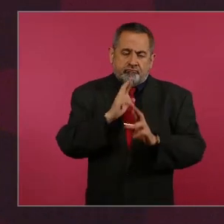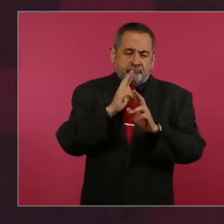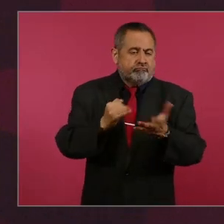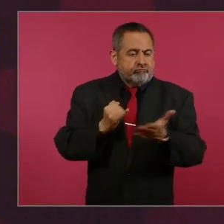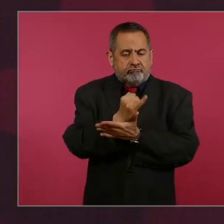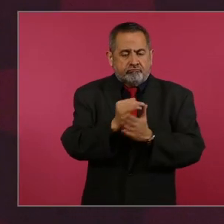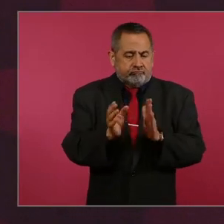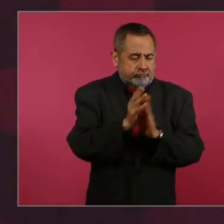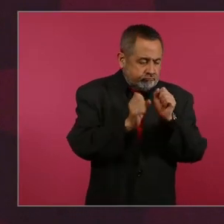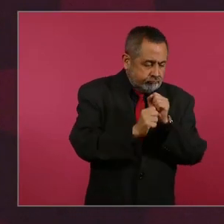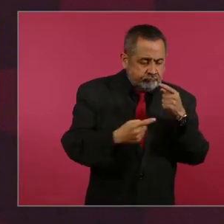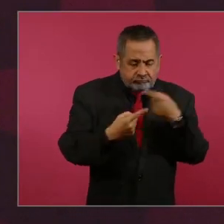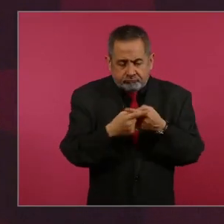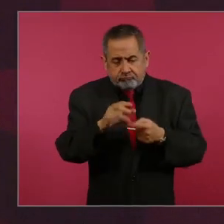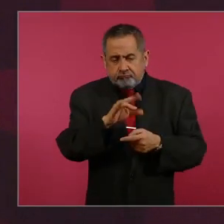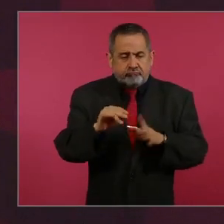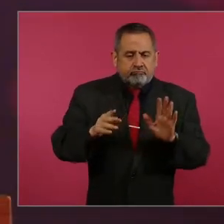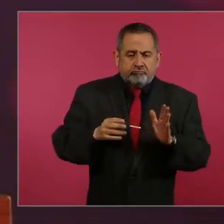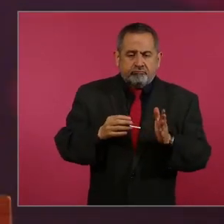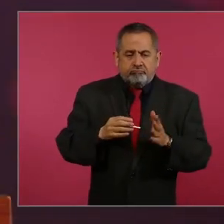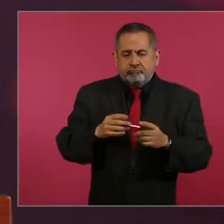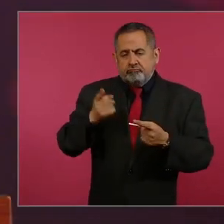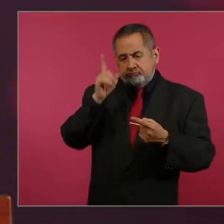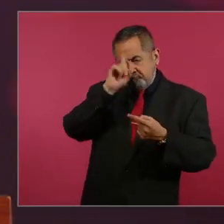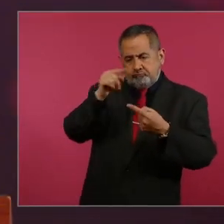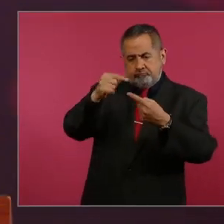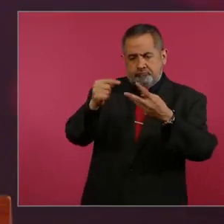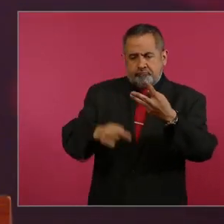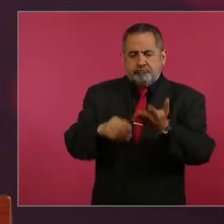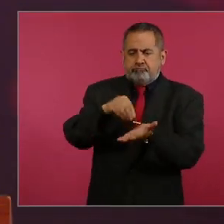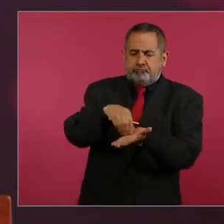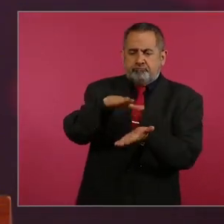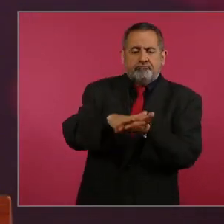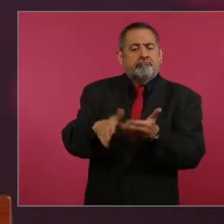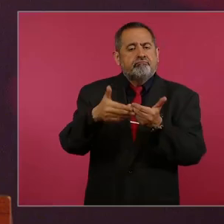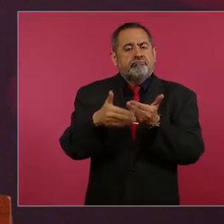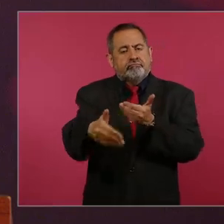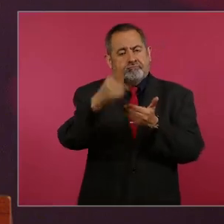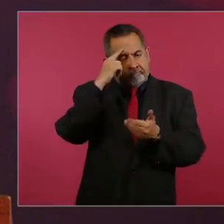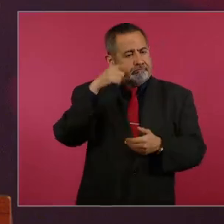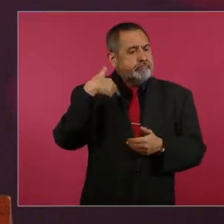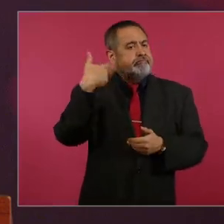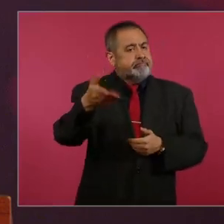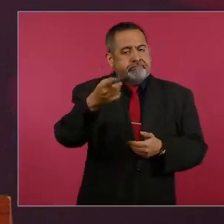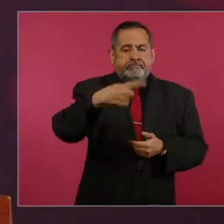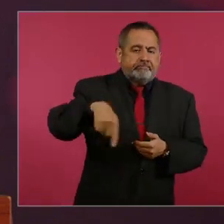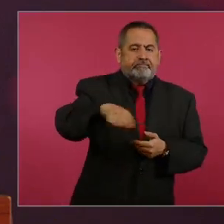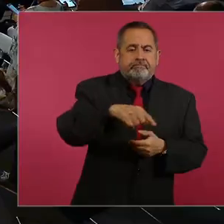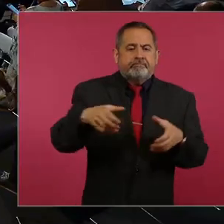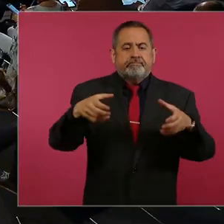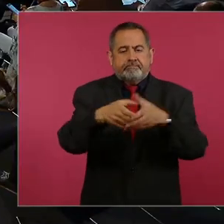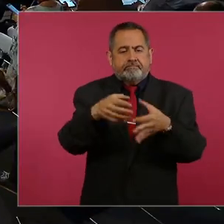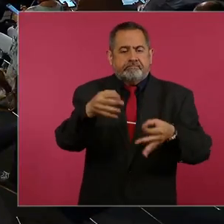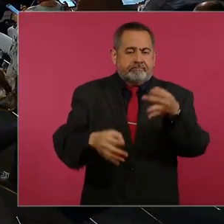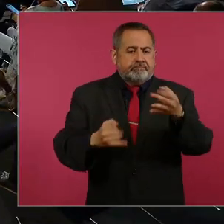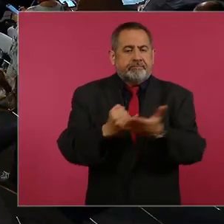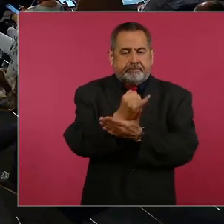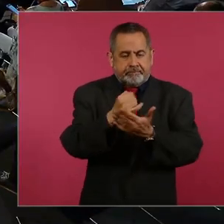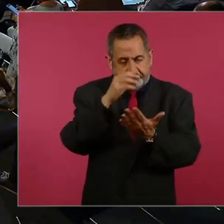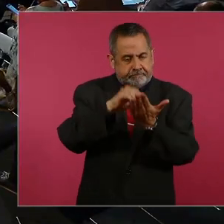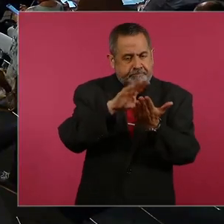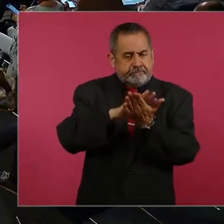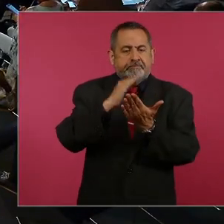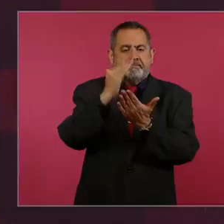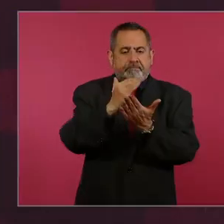constitucionalidad y dictar líneas y precedentes sobre los cuales los tribunales colegiados van a tomar las directrices